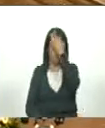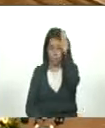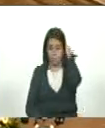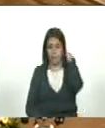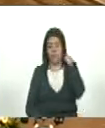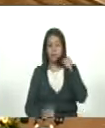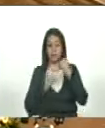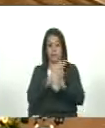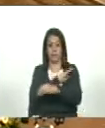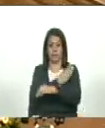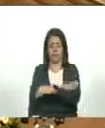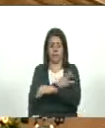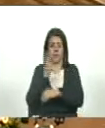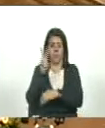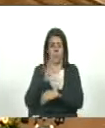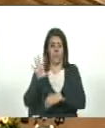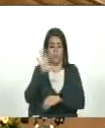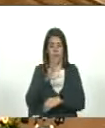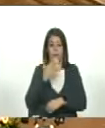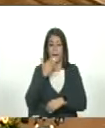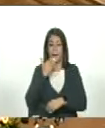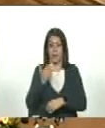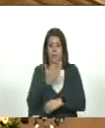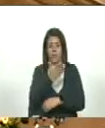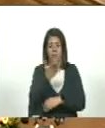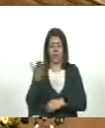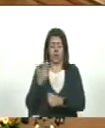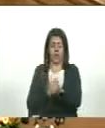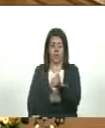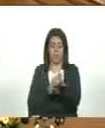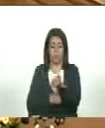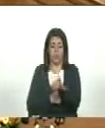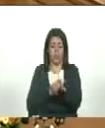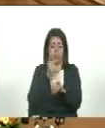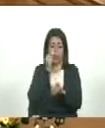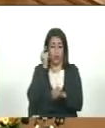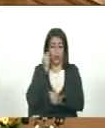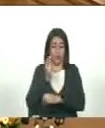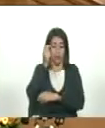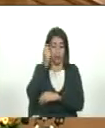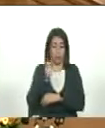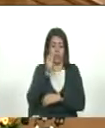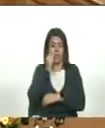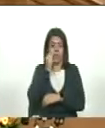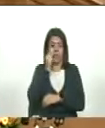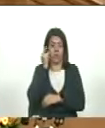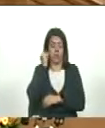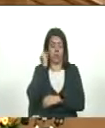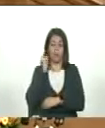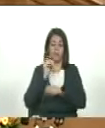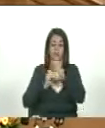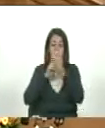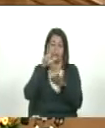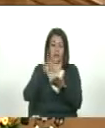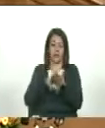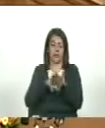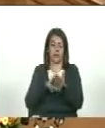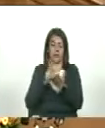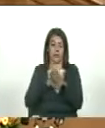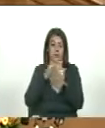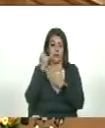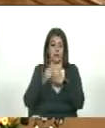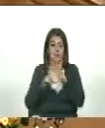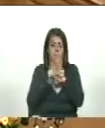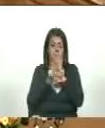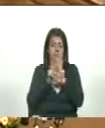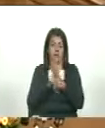potencia de Venezuela, es que les pedimos a ustedes, hermanos y hermanas, diputados y diputadas, que sean aprobados estos proyectos